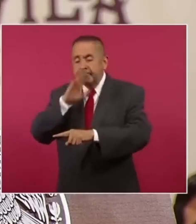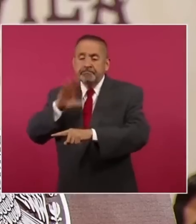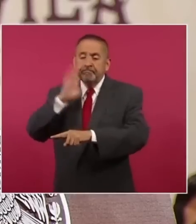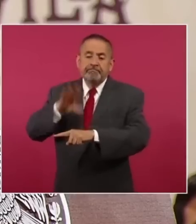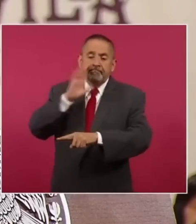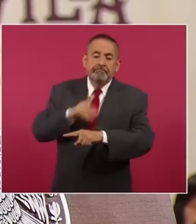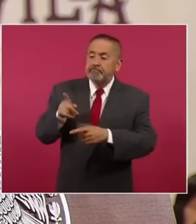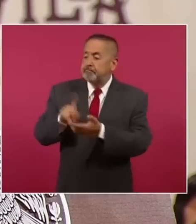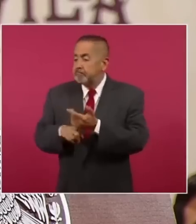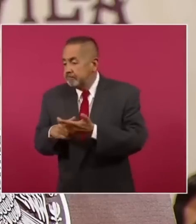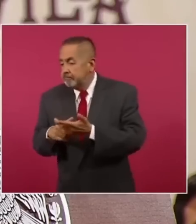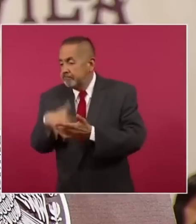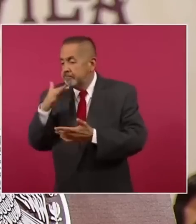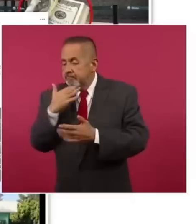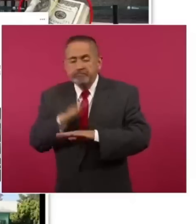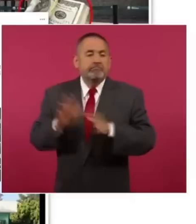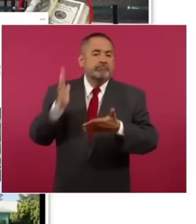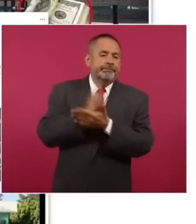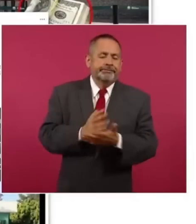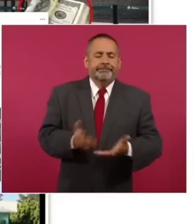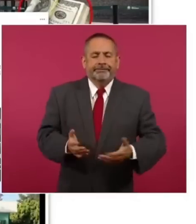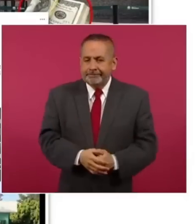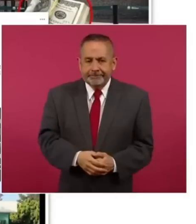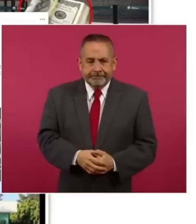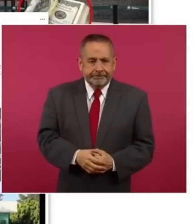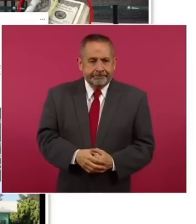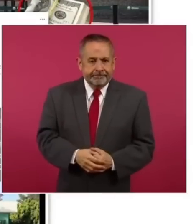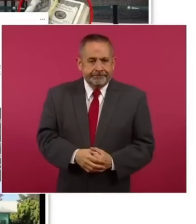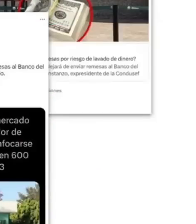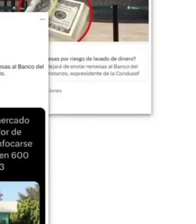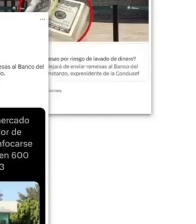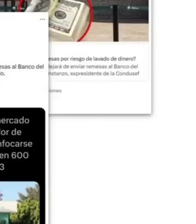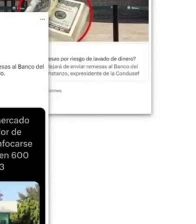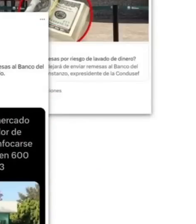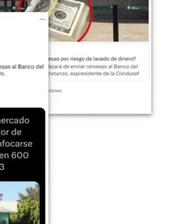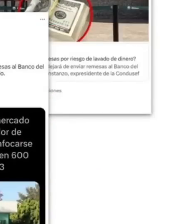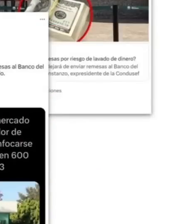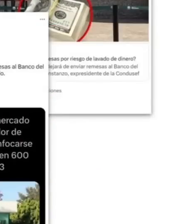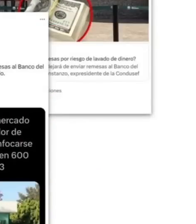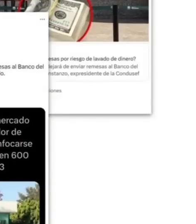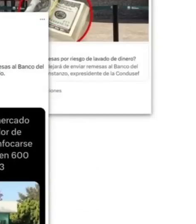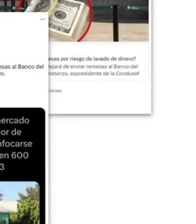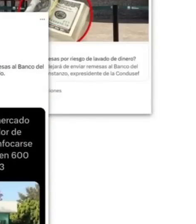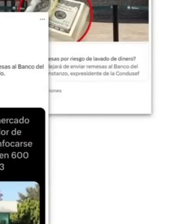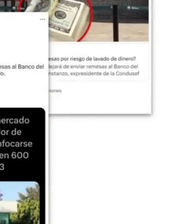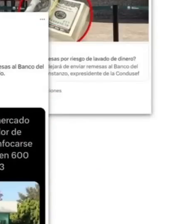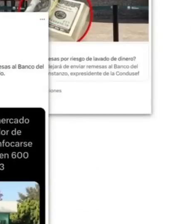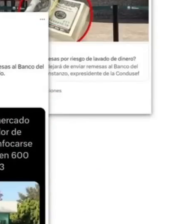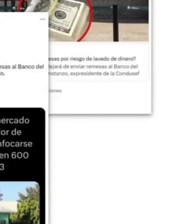sus controles antilavado. Al respecto, la institución aclaró que a partir del 28 de febrero dejó de